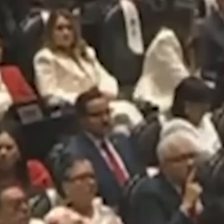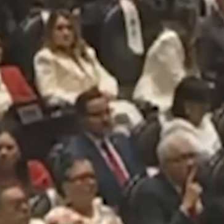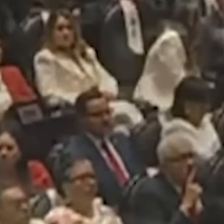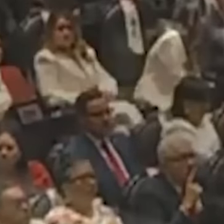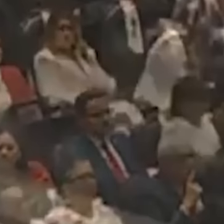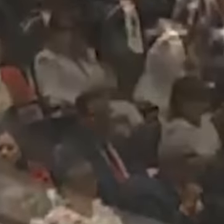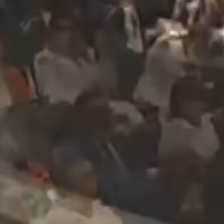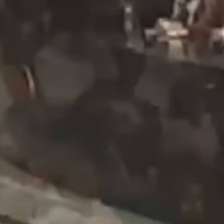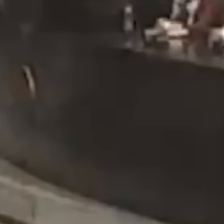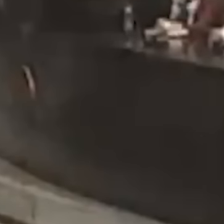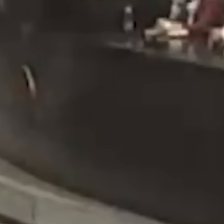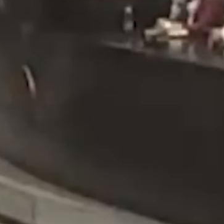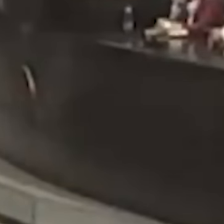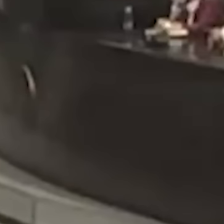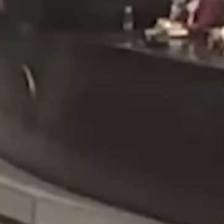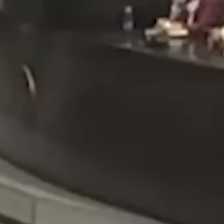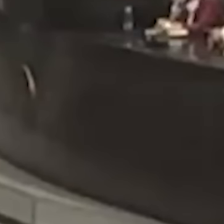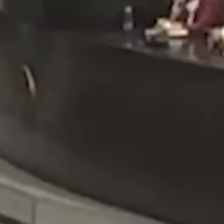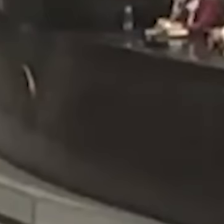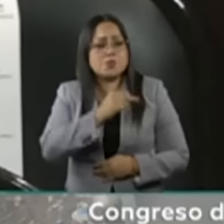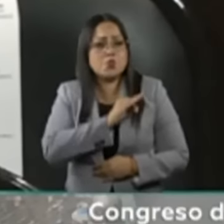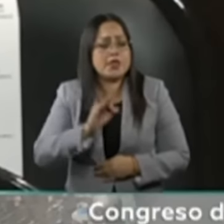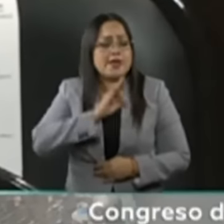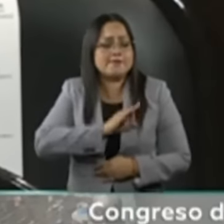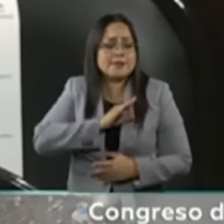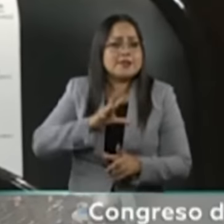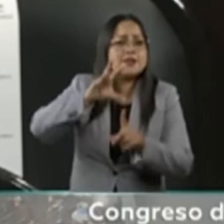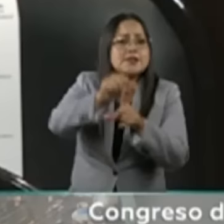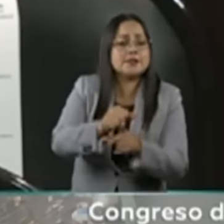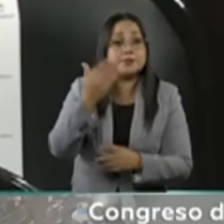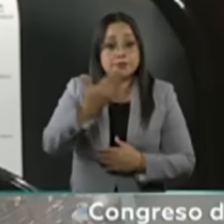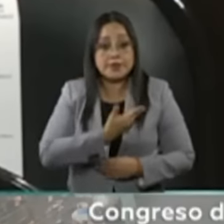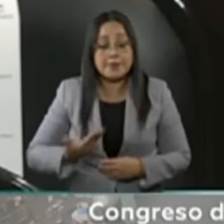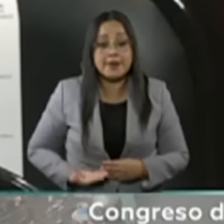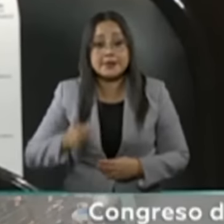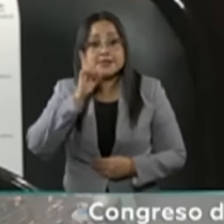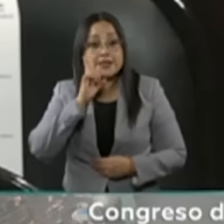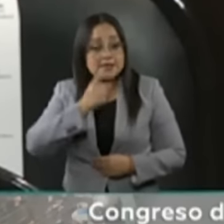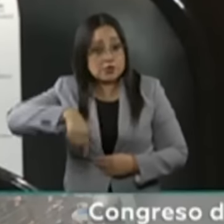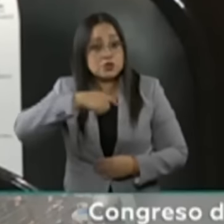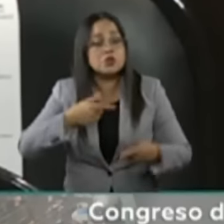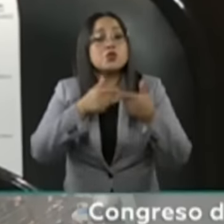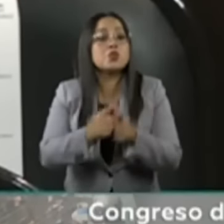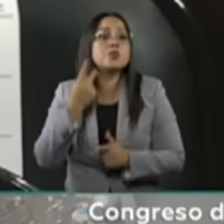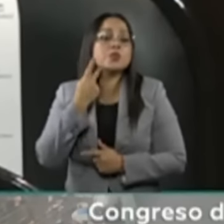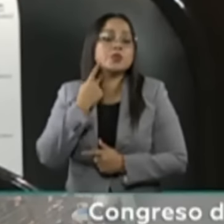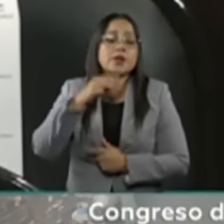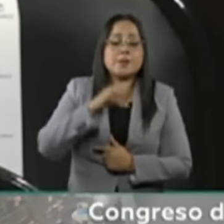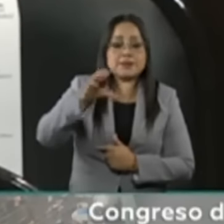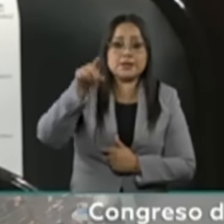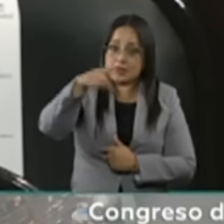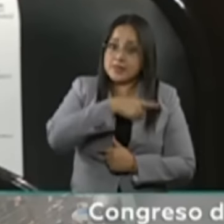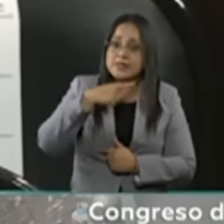integran el Congreso fijaron su postura hasta por 10 minutos. Presidenta, desde la bancada naranja le pedimos que sea